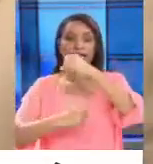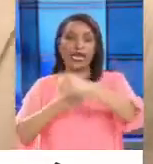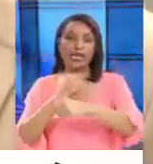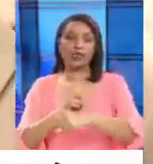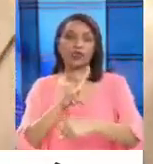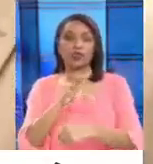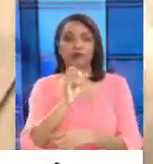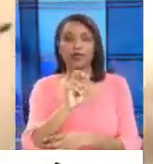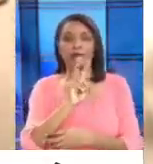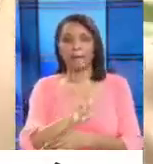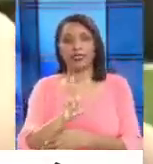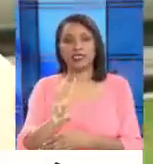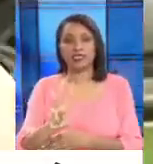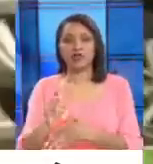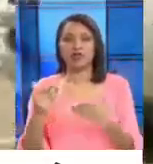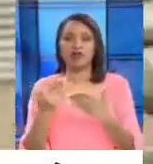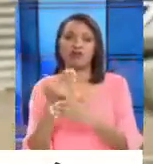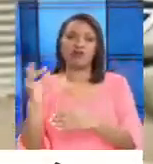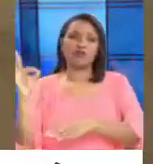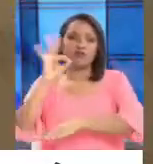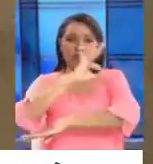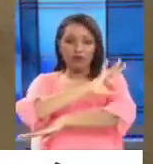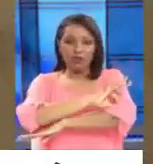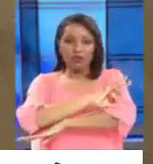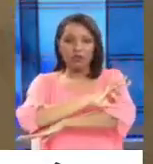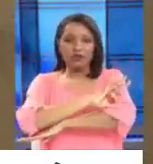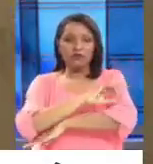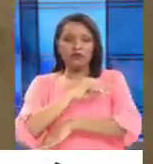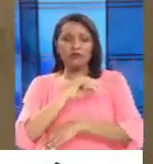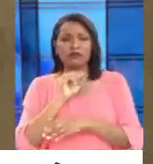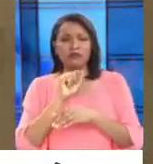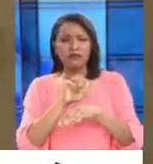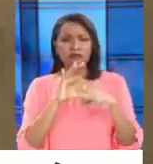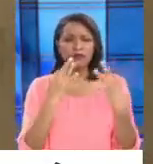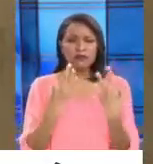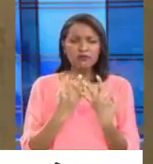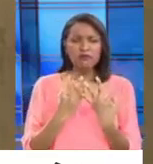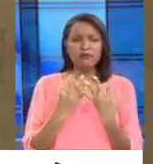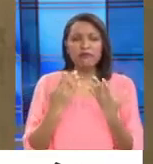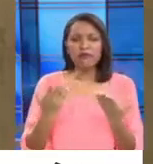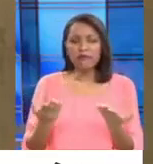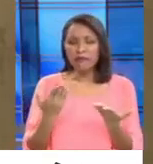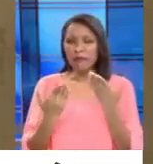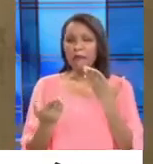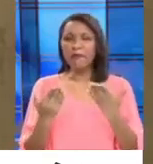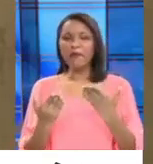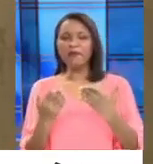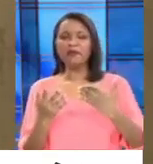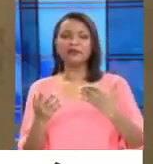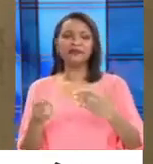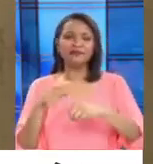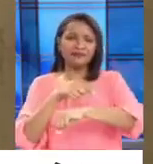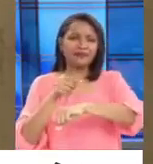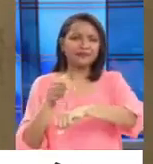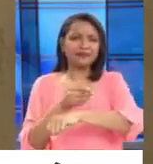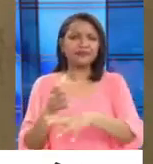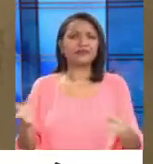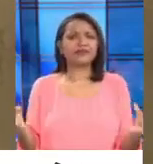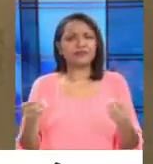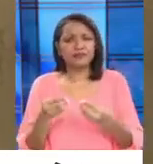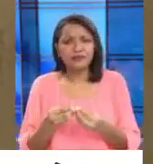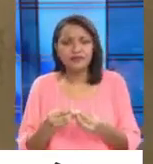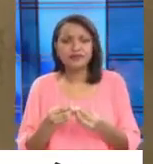1 de junio del año 2022 esta nueva fecha para esta audiencia que, según los familiares, busca solo alargar este proceso que se